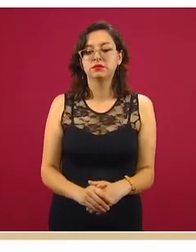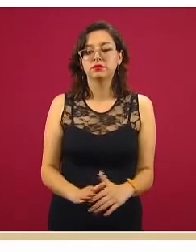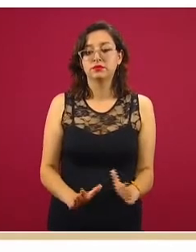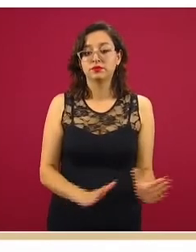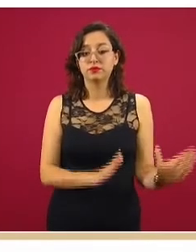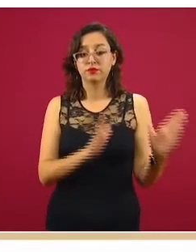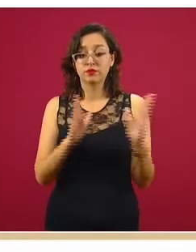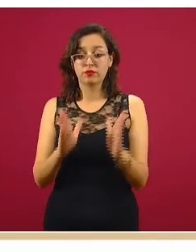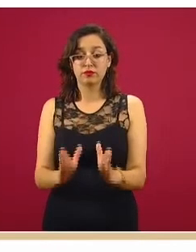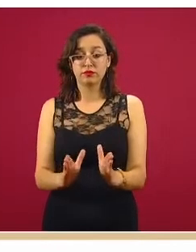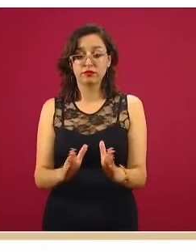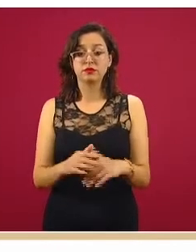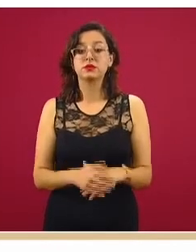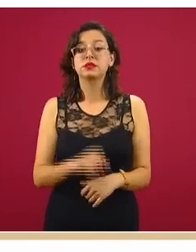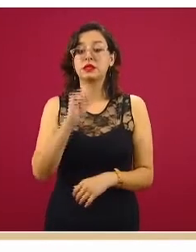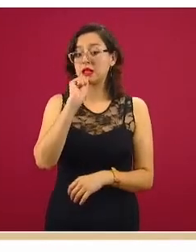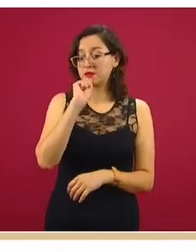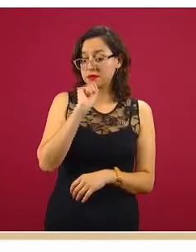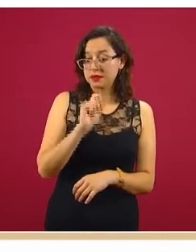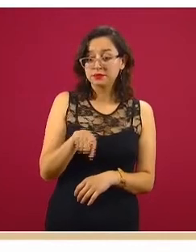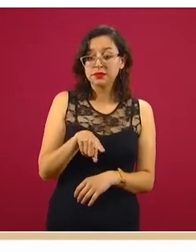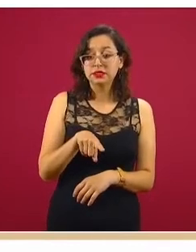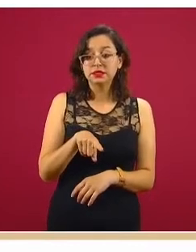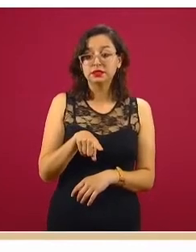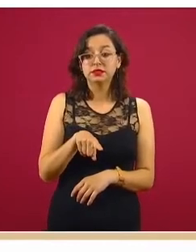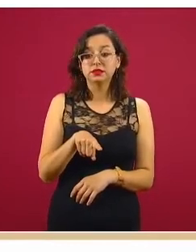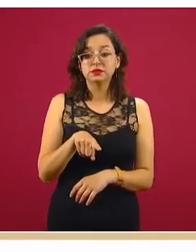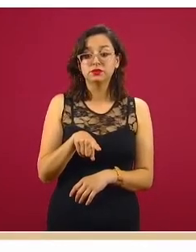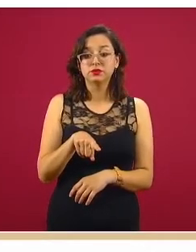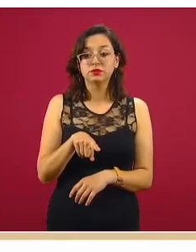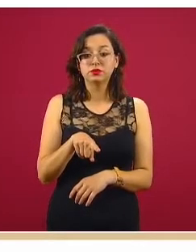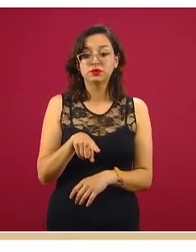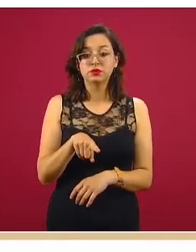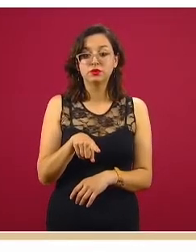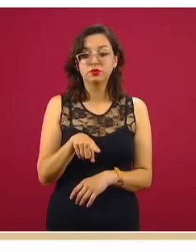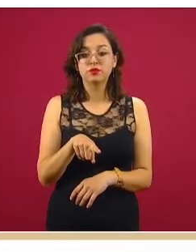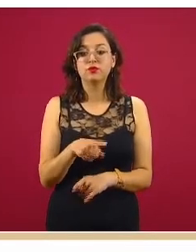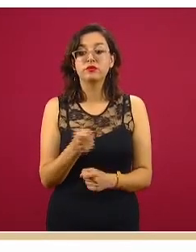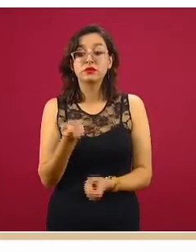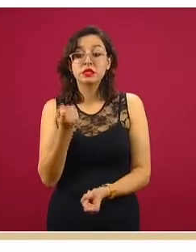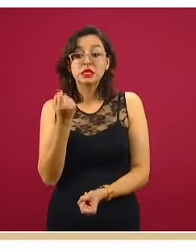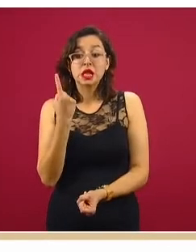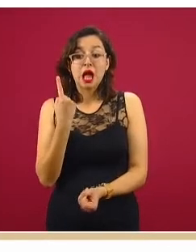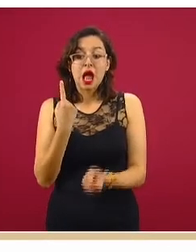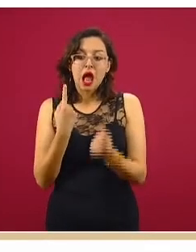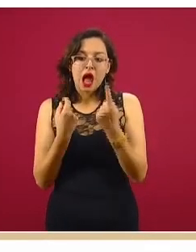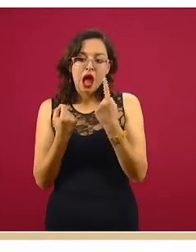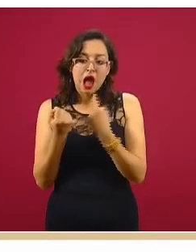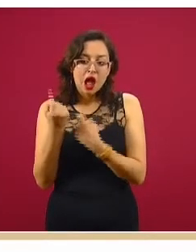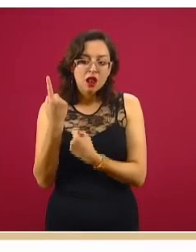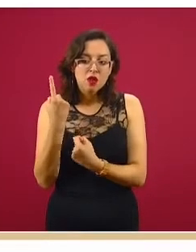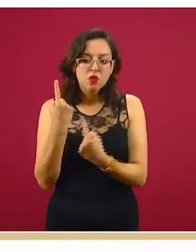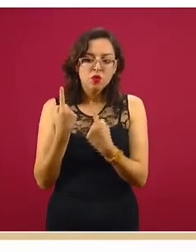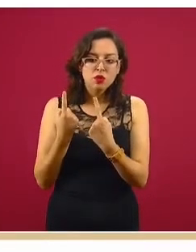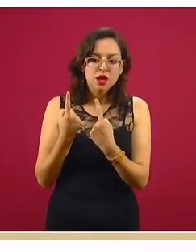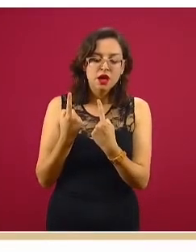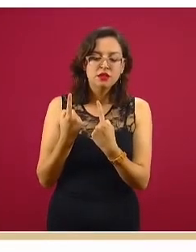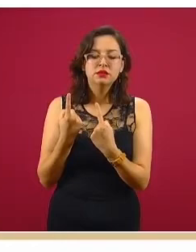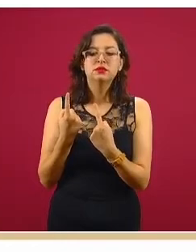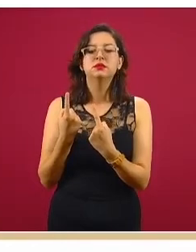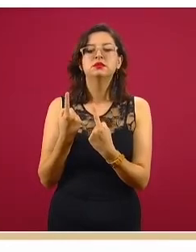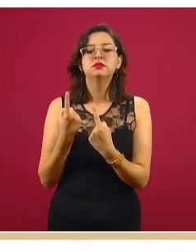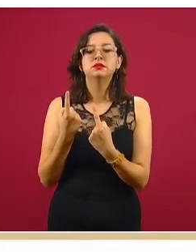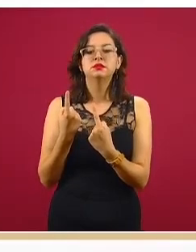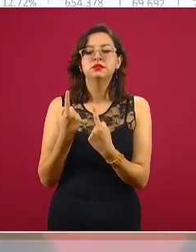Luego tenemos en esas mismas unidades, de estas, algunas presentan la definición